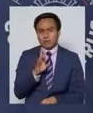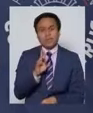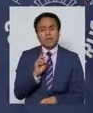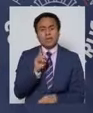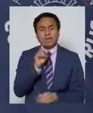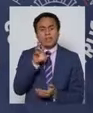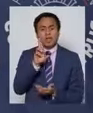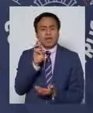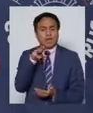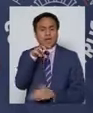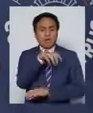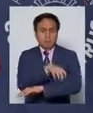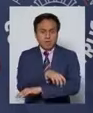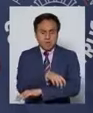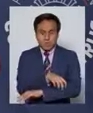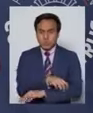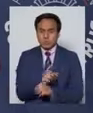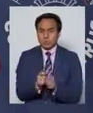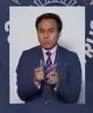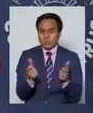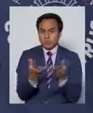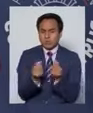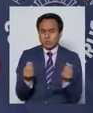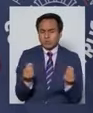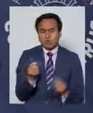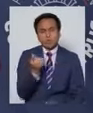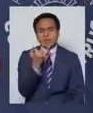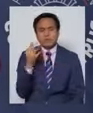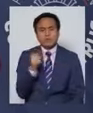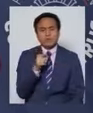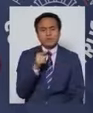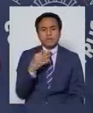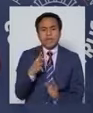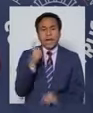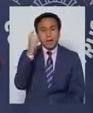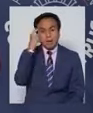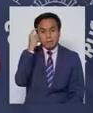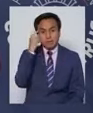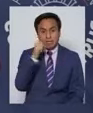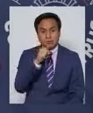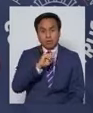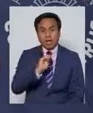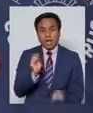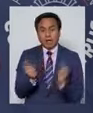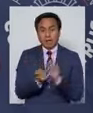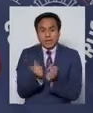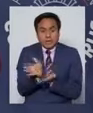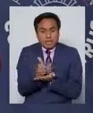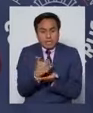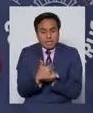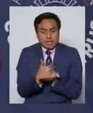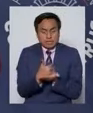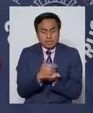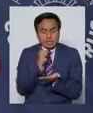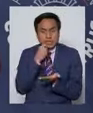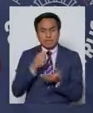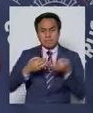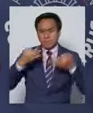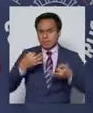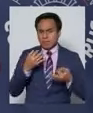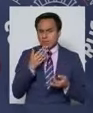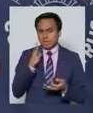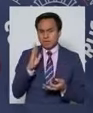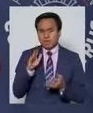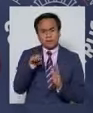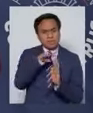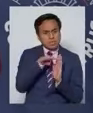región metropolitana. Con esto, con estas cifras, ¿han pensado en cambiar estrategias para que sean más